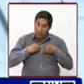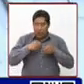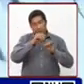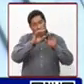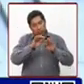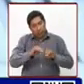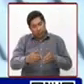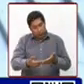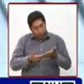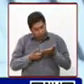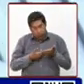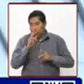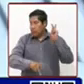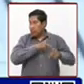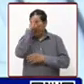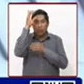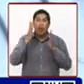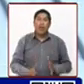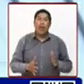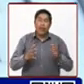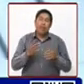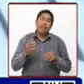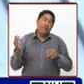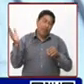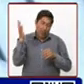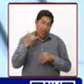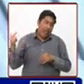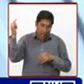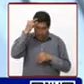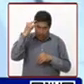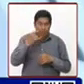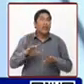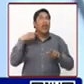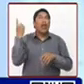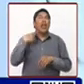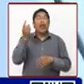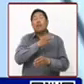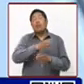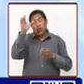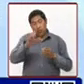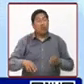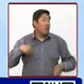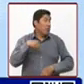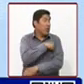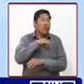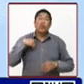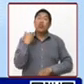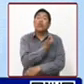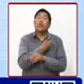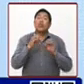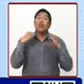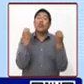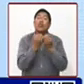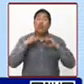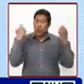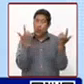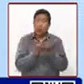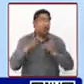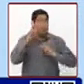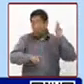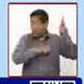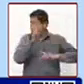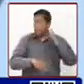del Gran Cabildo del pueblo boliviano en la combativa ciudad del alto siempre cumplimos con nuestras organizaciones sociales que son el pueblo Unido